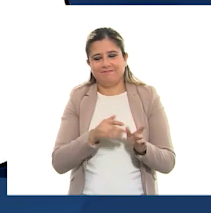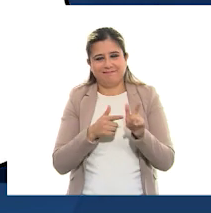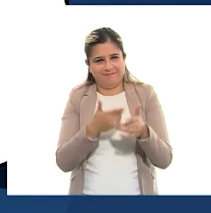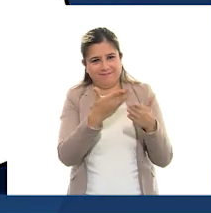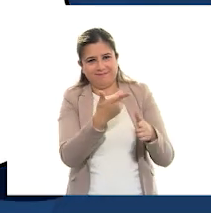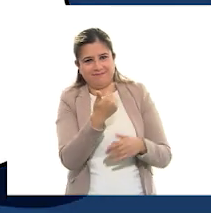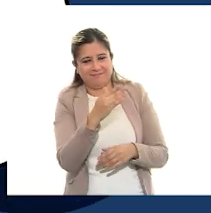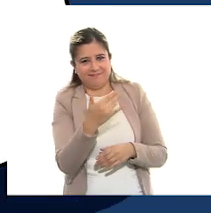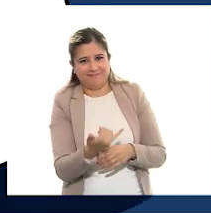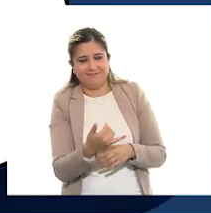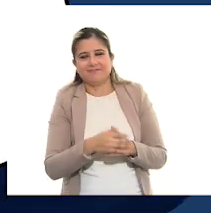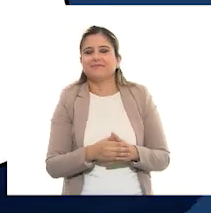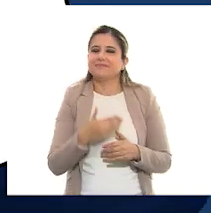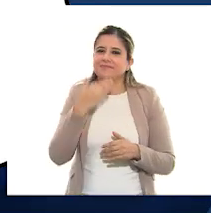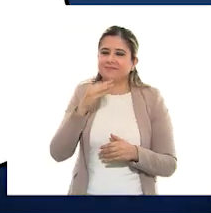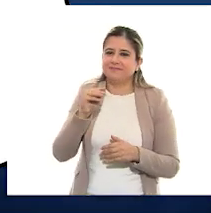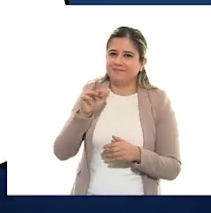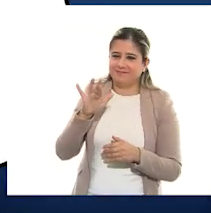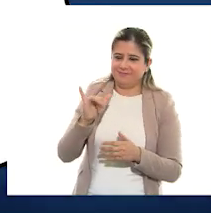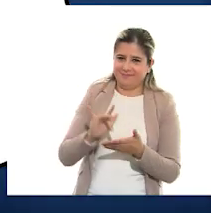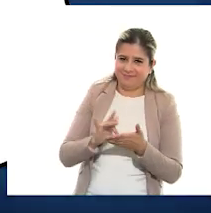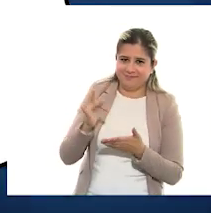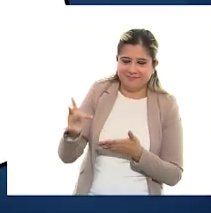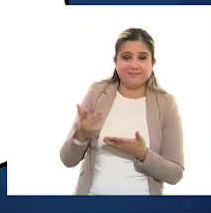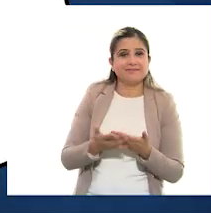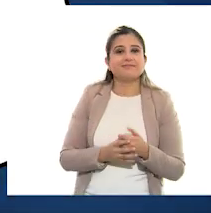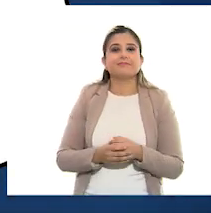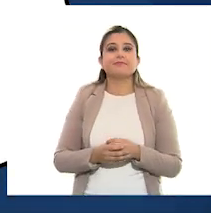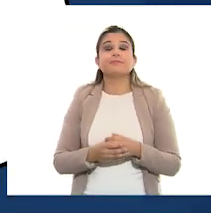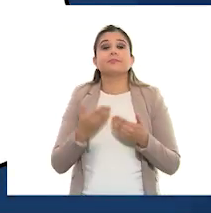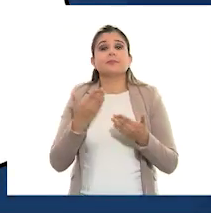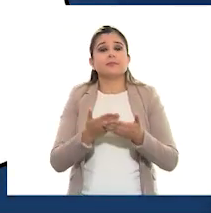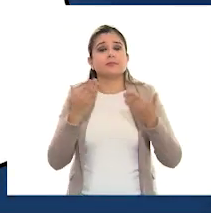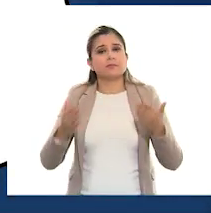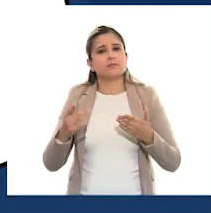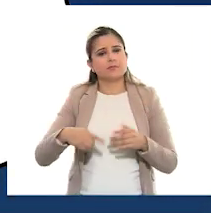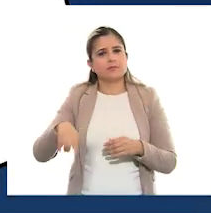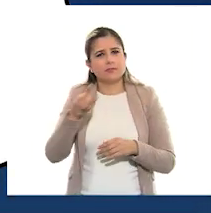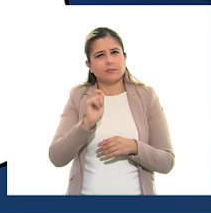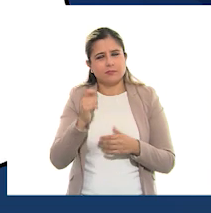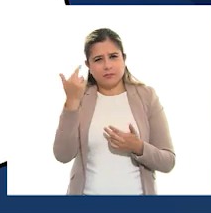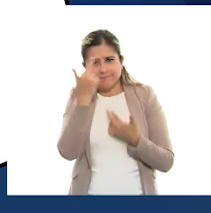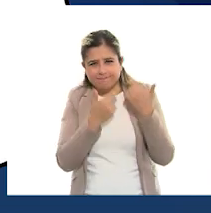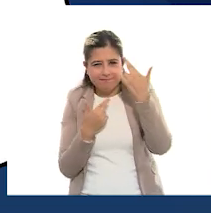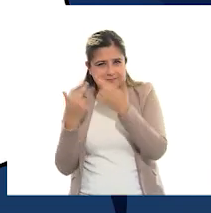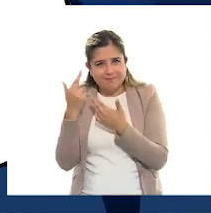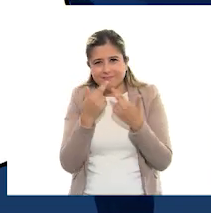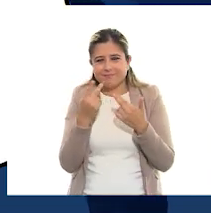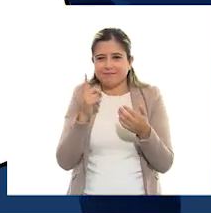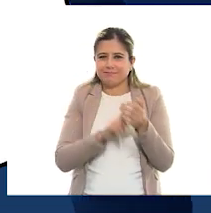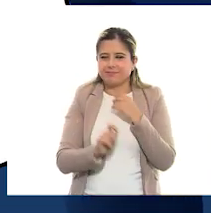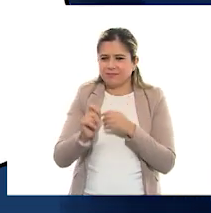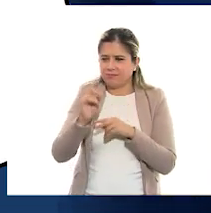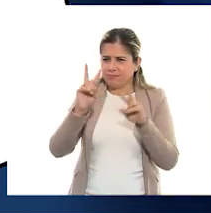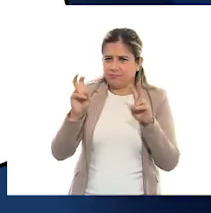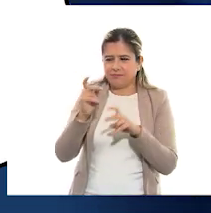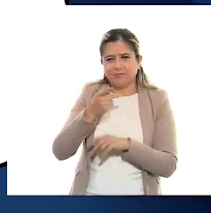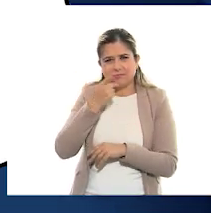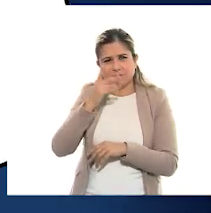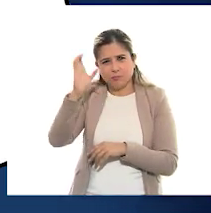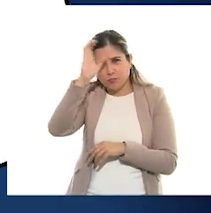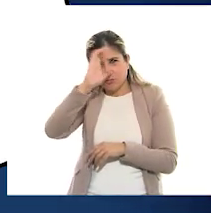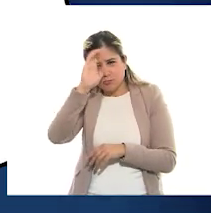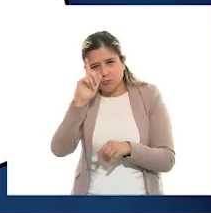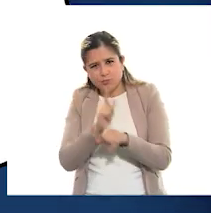Gaby. Muy bien, María, pues gracias. Vamos entonces ahora a analizar esto. Cuando habla de la cultura, infiero que